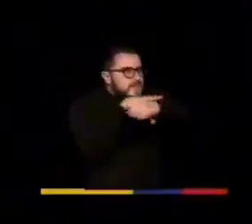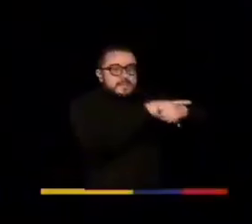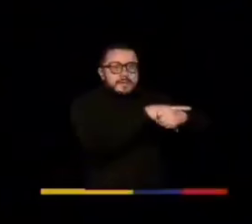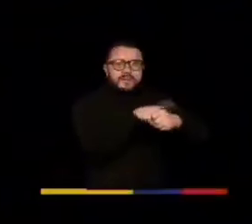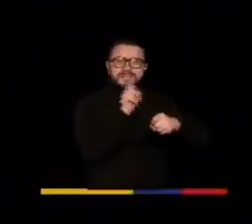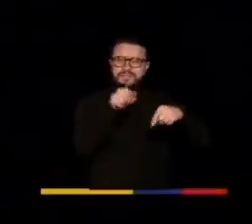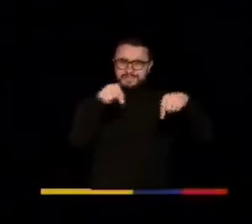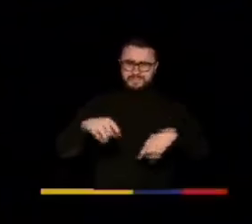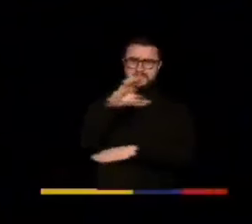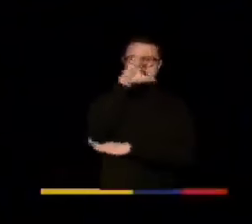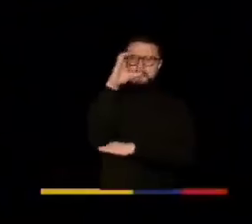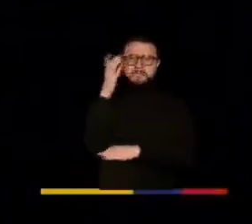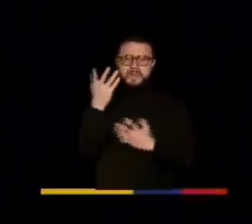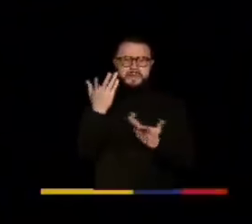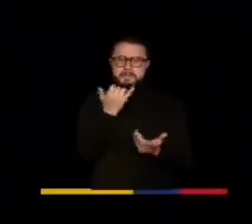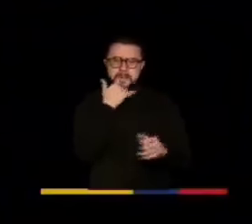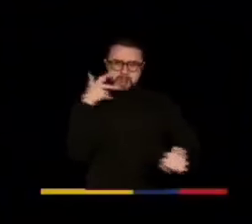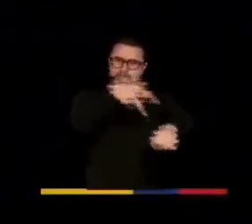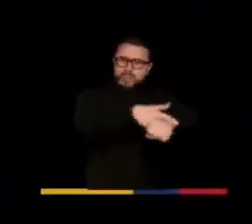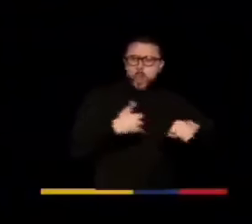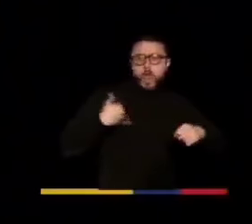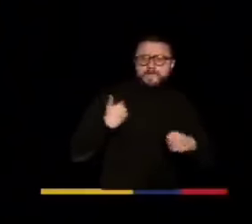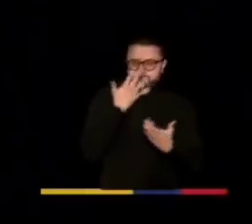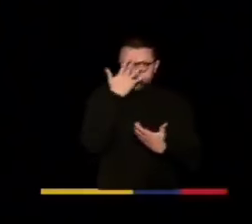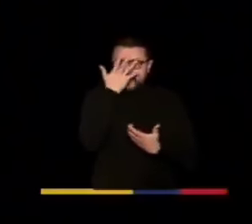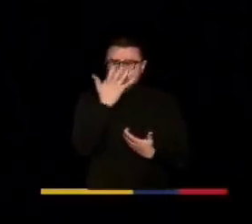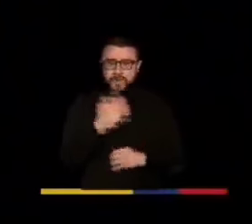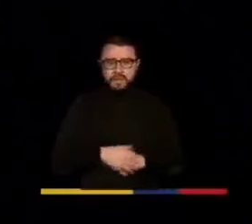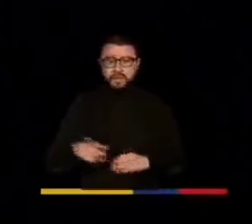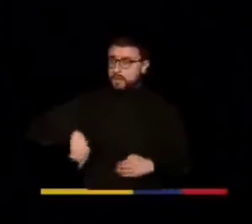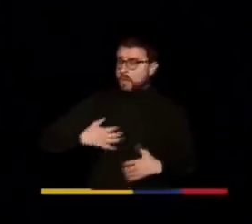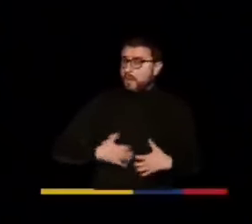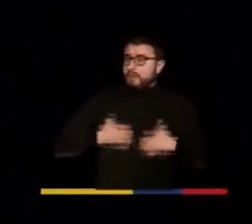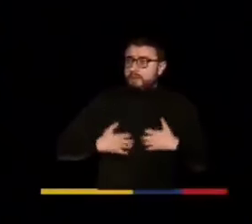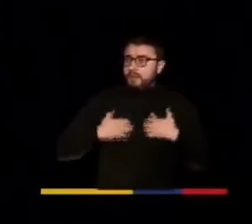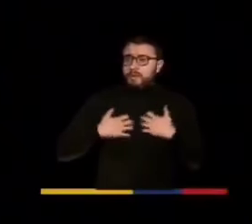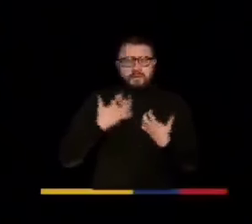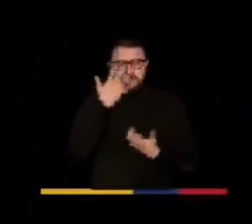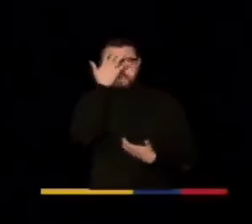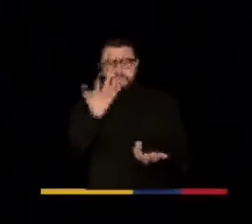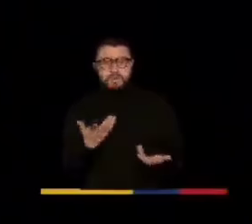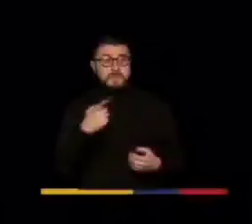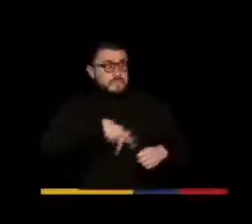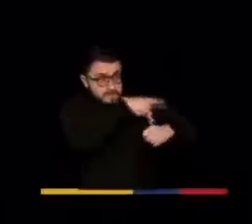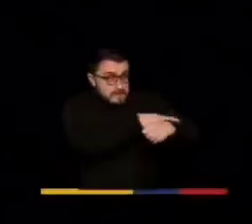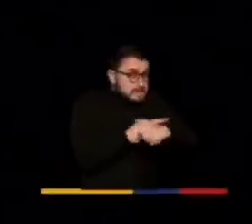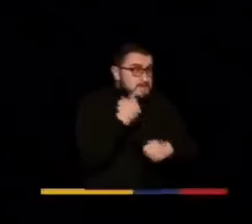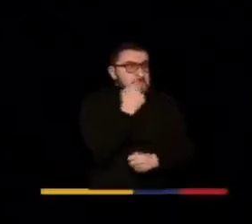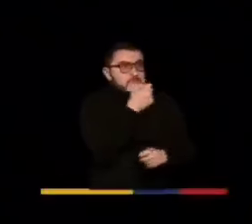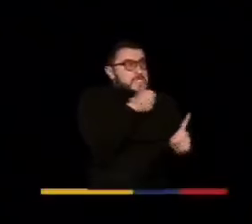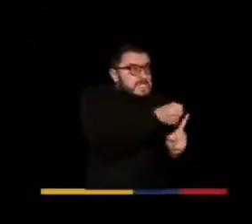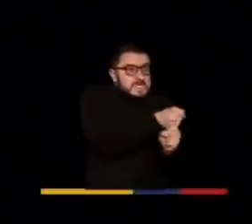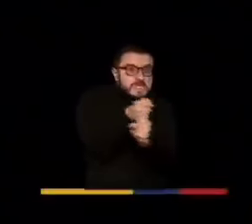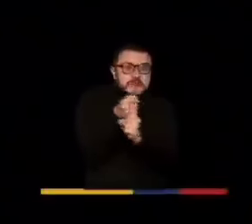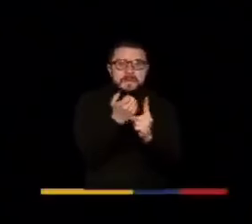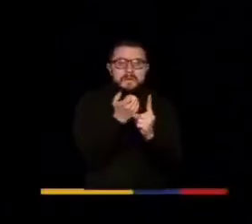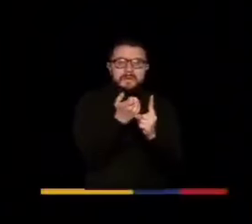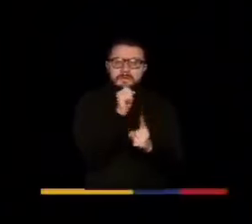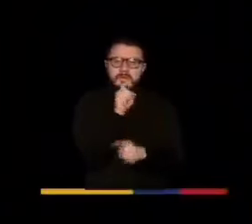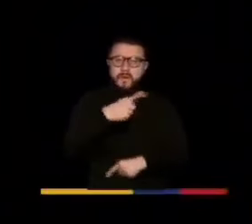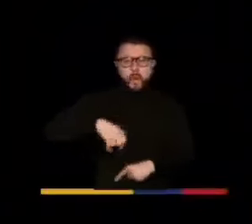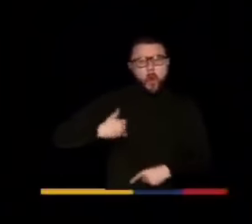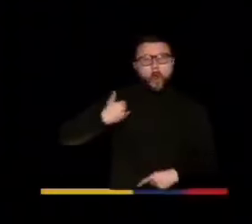en Colombia? ¿Dónde se asusta o qué? Que no hacen sino asesinarla permanentemente, perseguirla permanentemente. ¿Qué les molesta